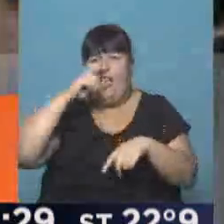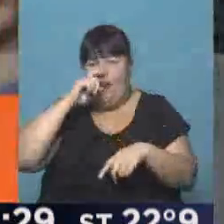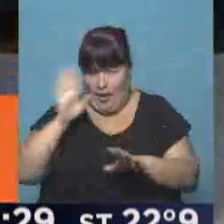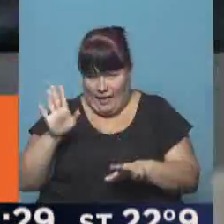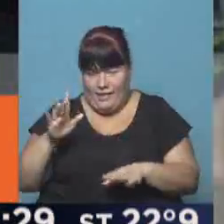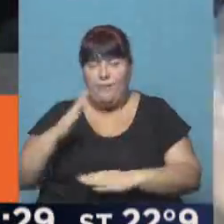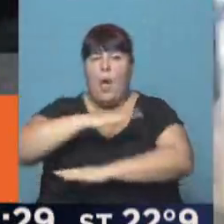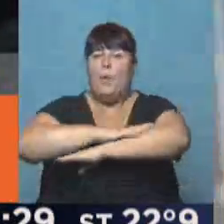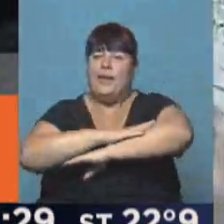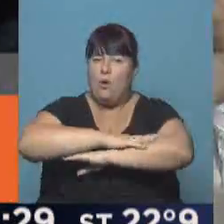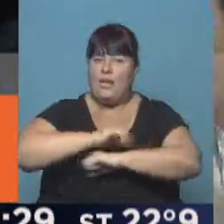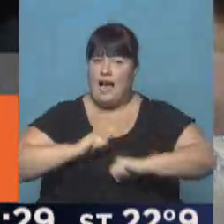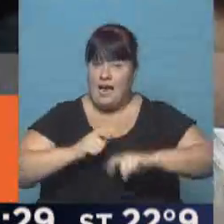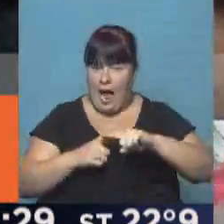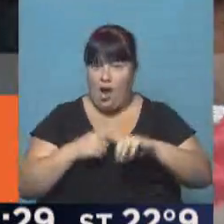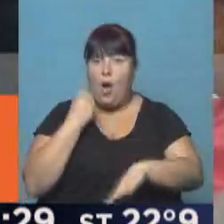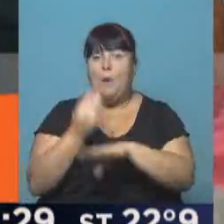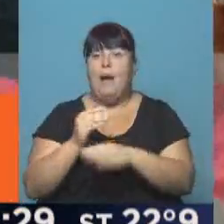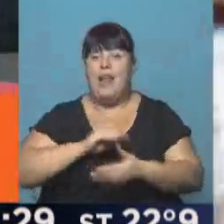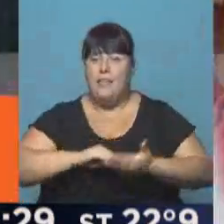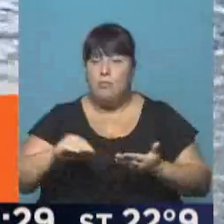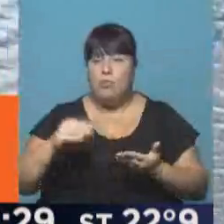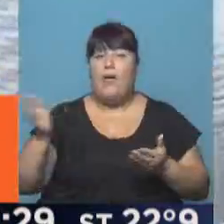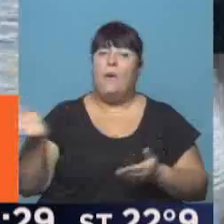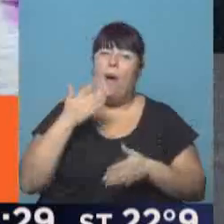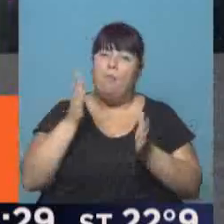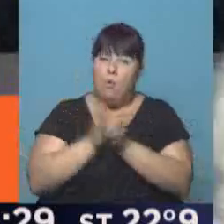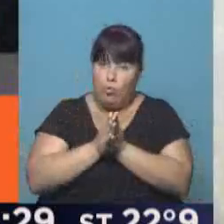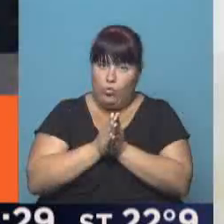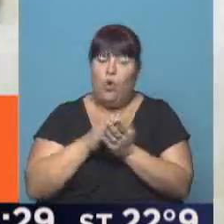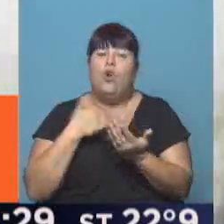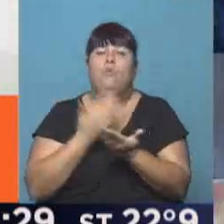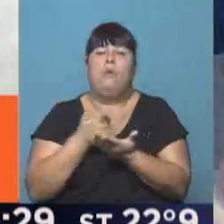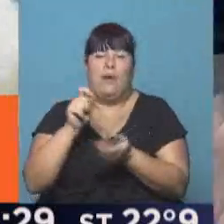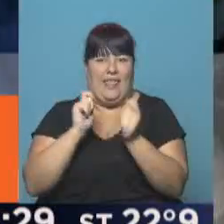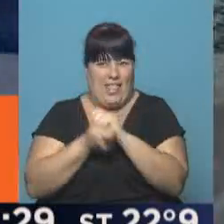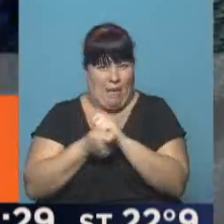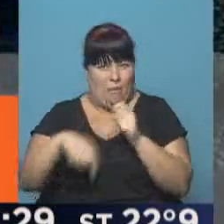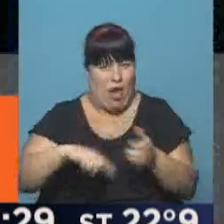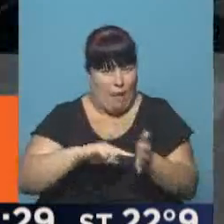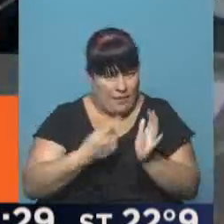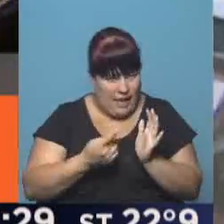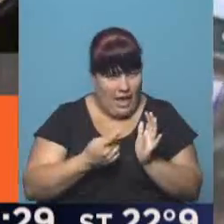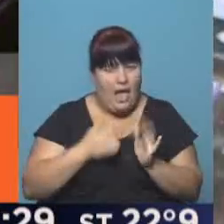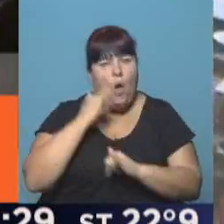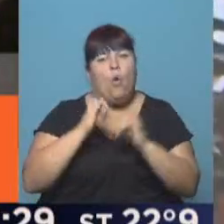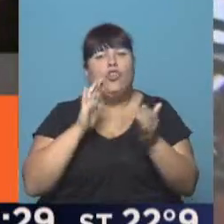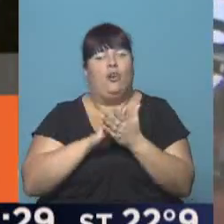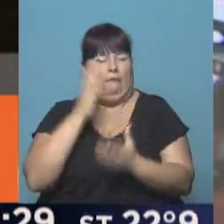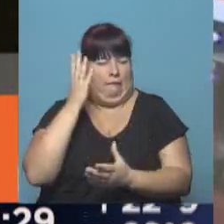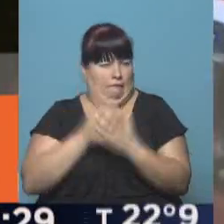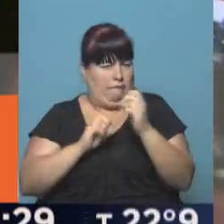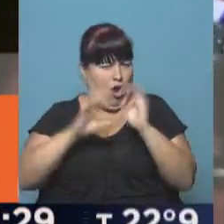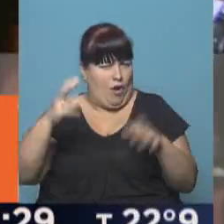en villa urquiza y elisa carrió pre candidata a diputada por vamos juntos la propuesta de cambiemos en la ciudad se refirió al fallido intento